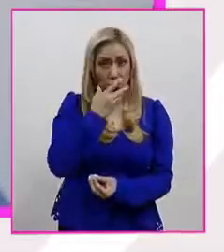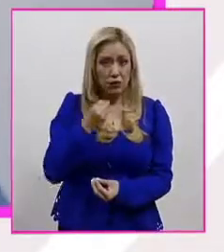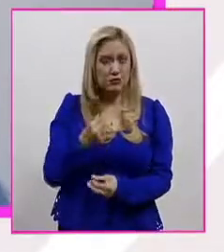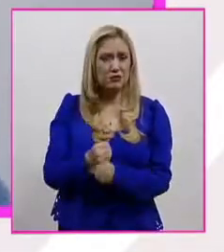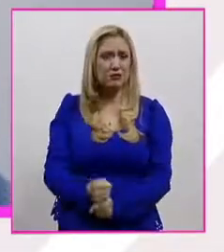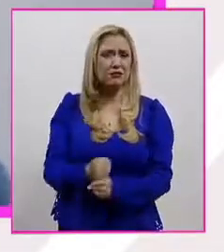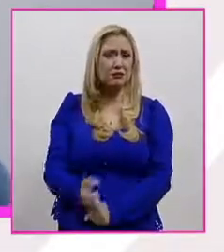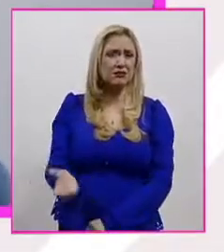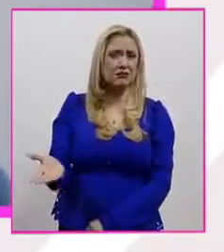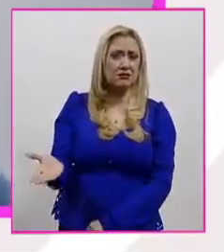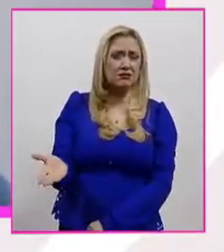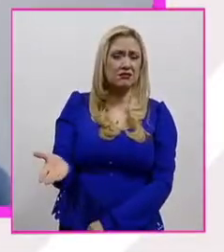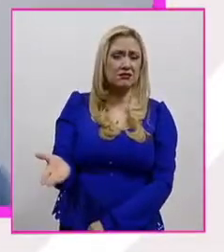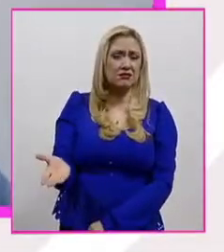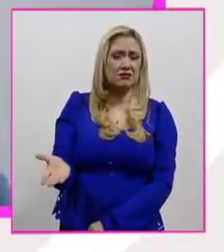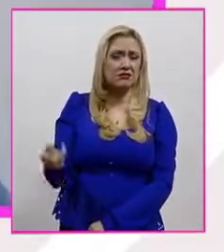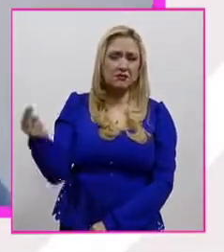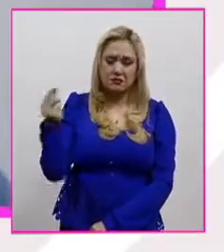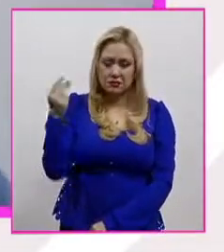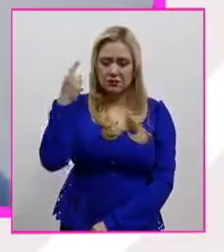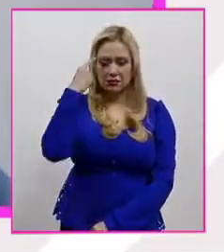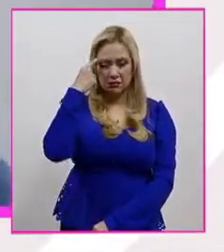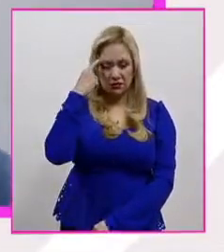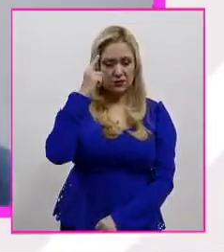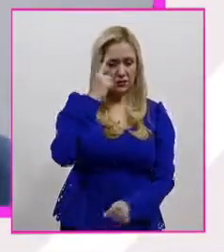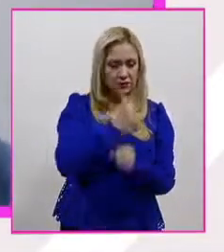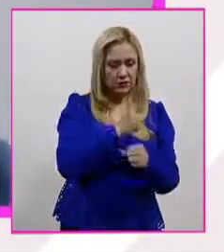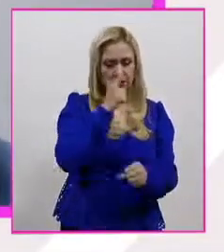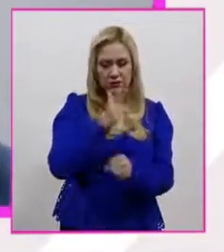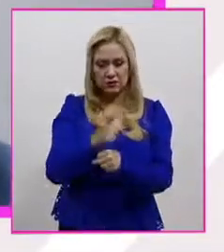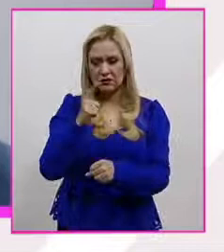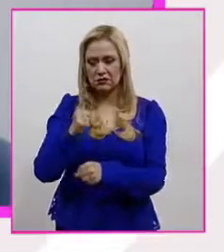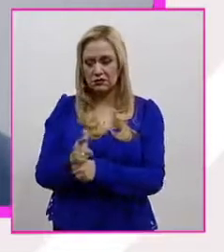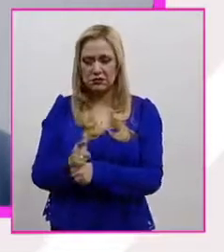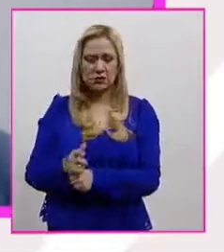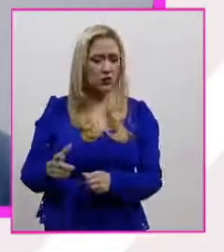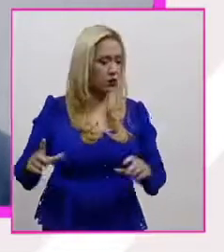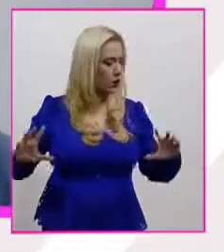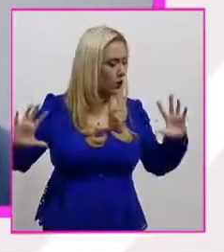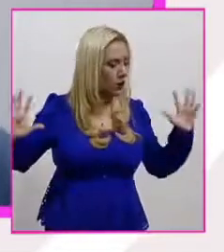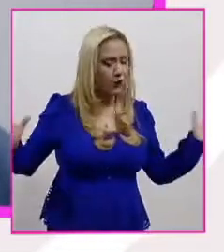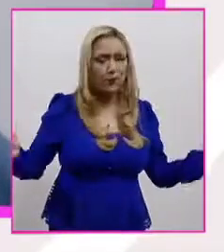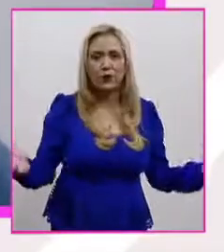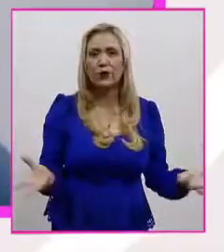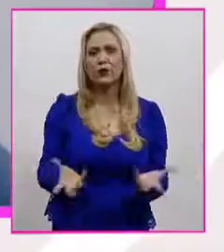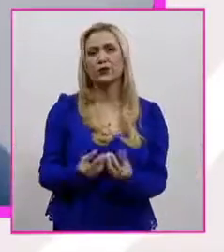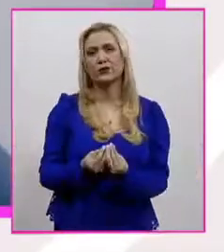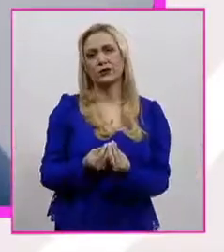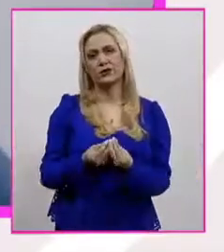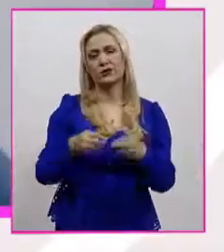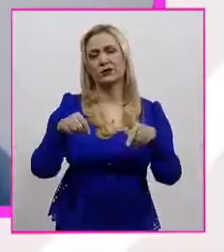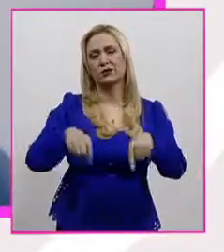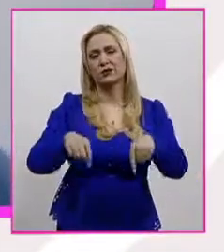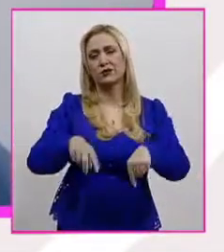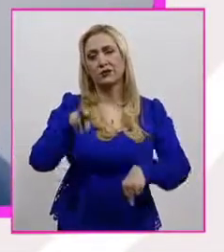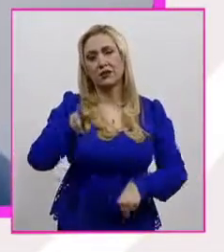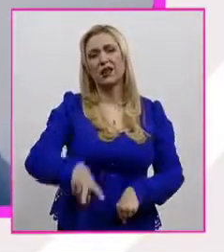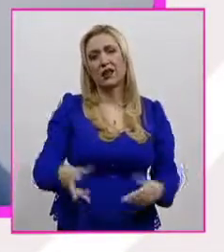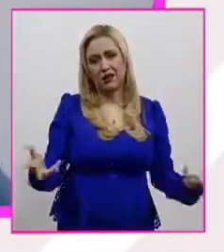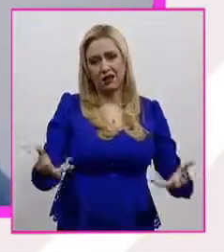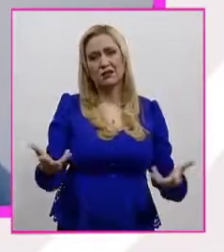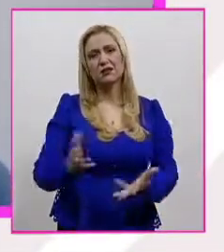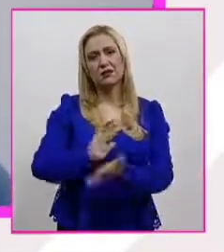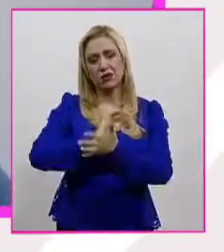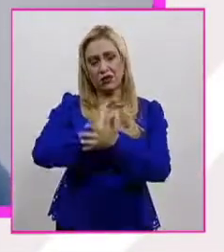vayamos absorbiendo, identificando que somos parte de esa estructura que sostiene esa discriminación, ¿no? Que al